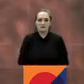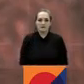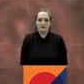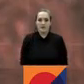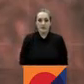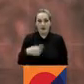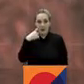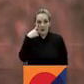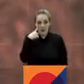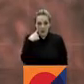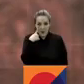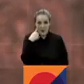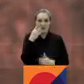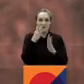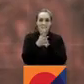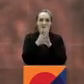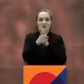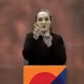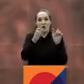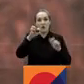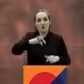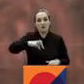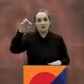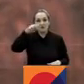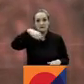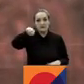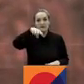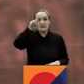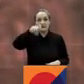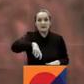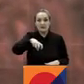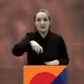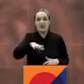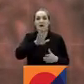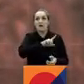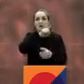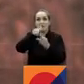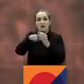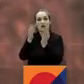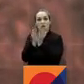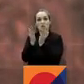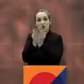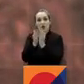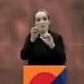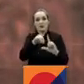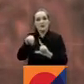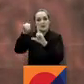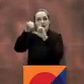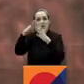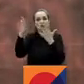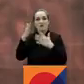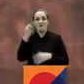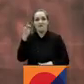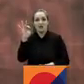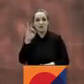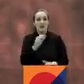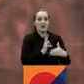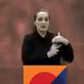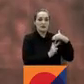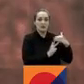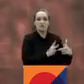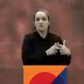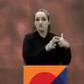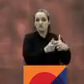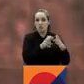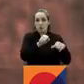Ojo, porque los profesionales interesados en realizar MBA en Francia, aquí están las oportunidades. El ICETEX tiene cupos disponibles.